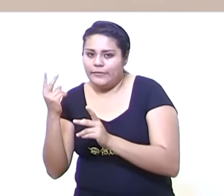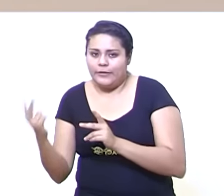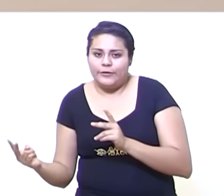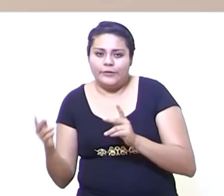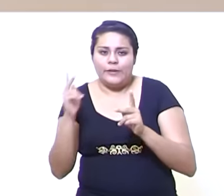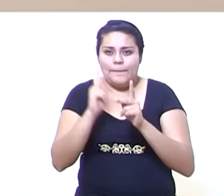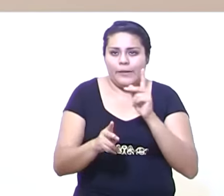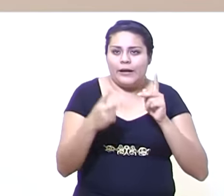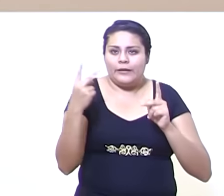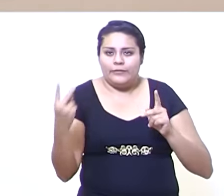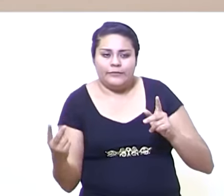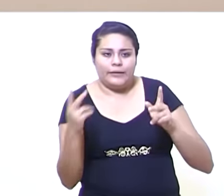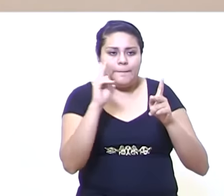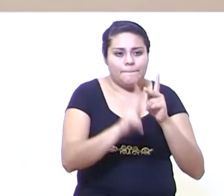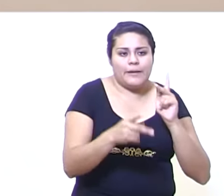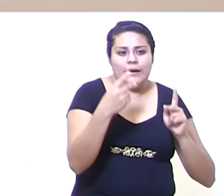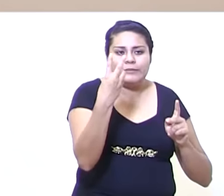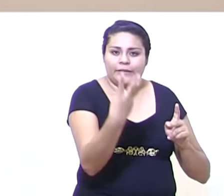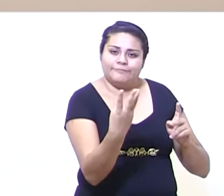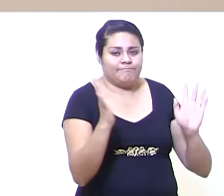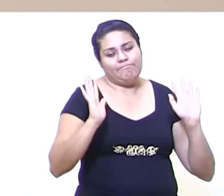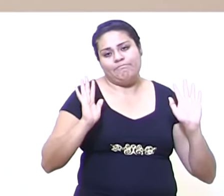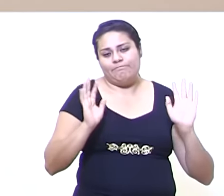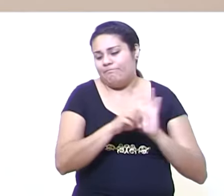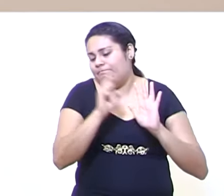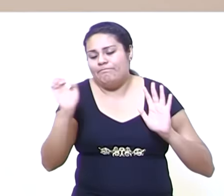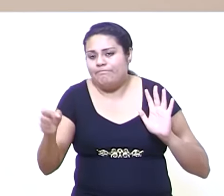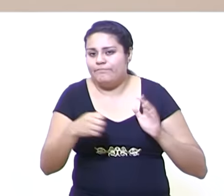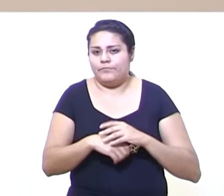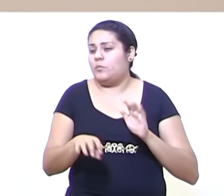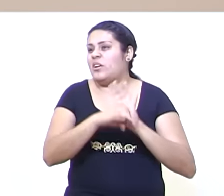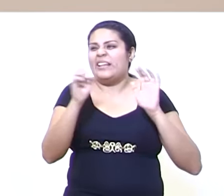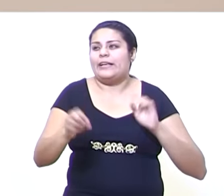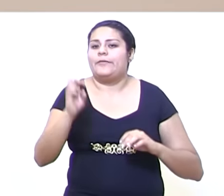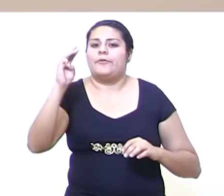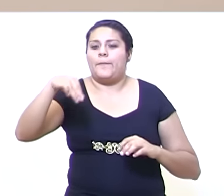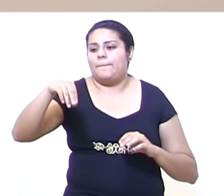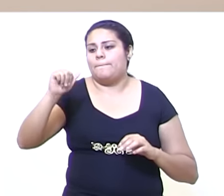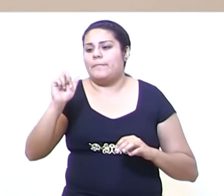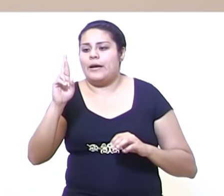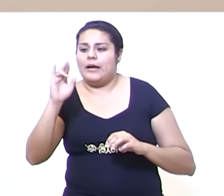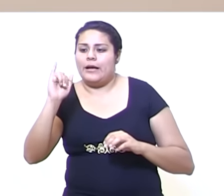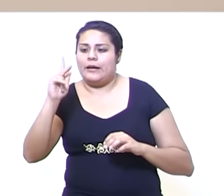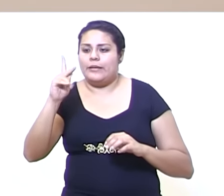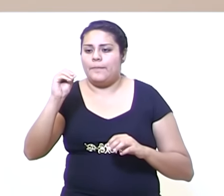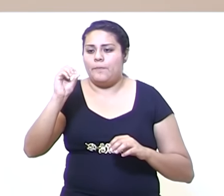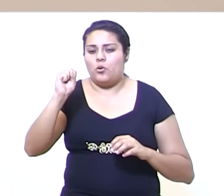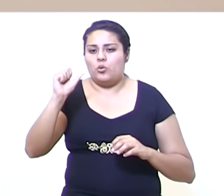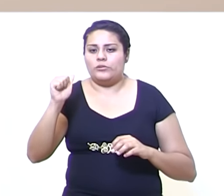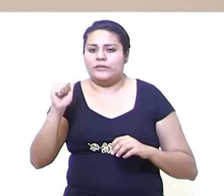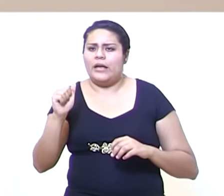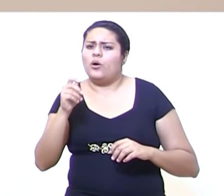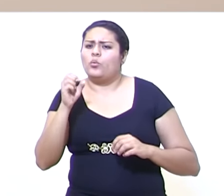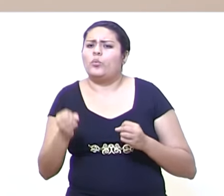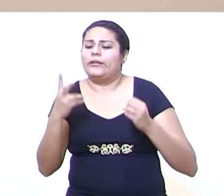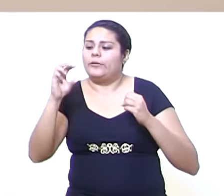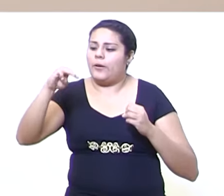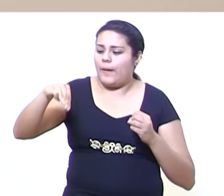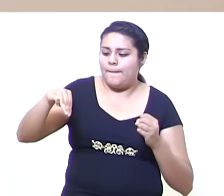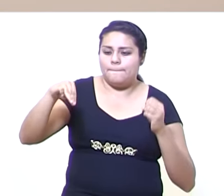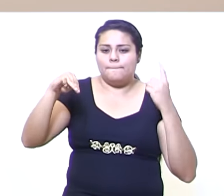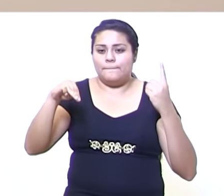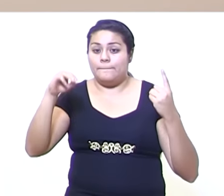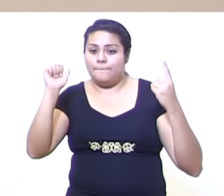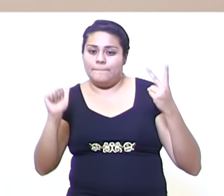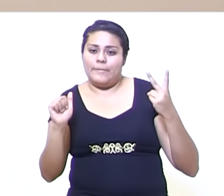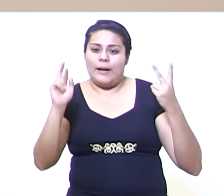Largas y cortas. Vamos a ver. Mariposa, ¿cuántas letras tiene? 1, 2,